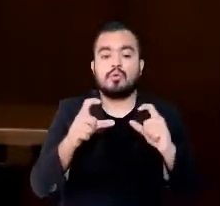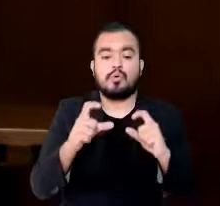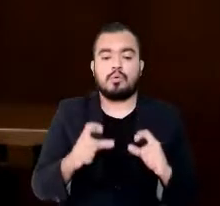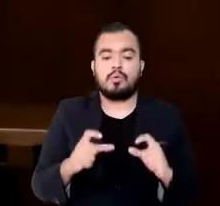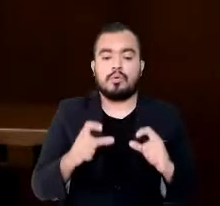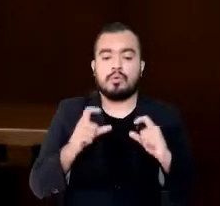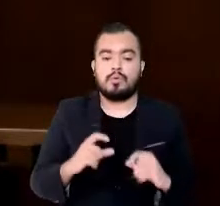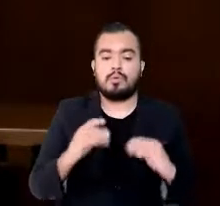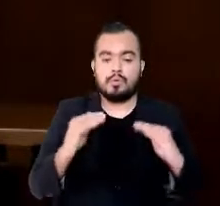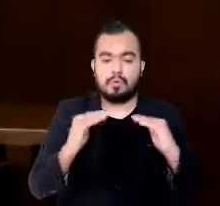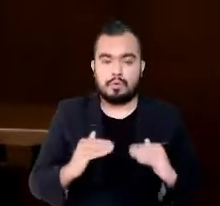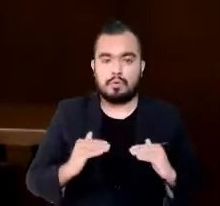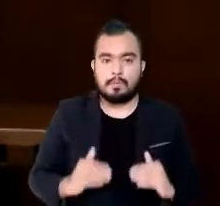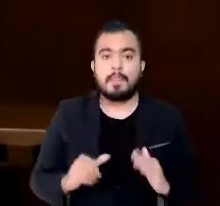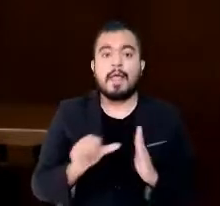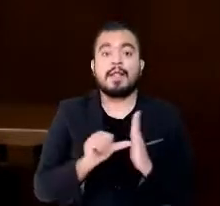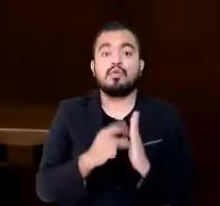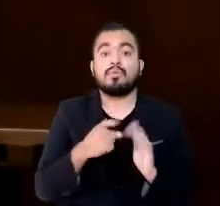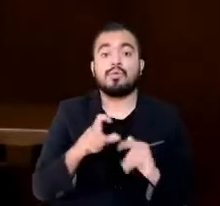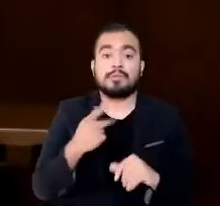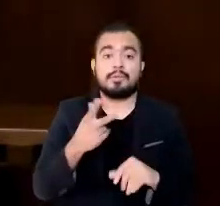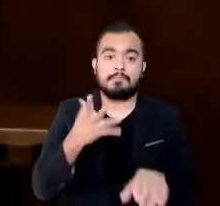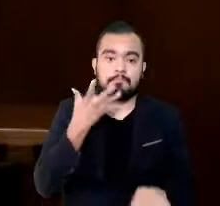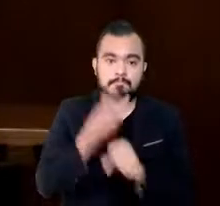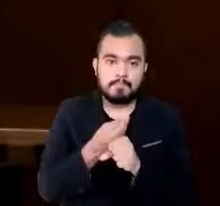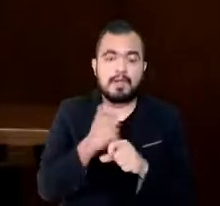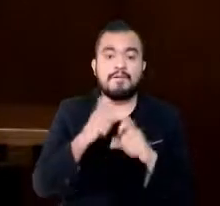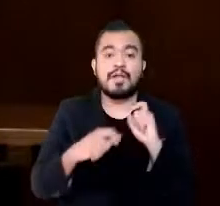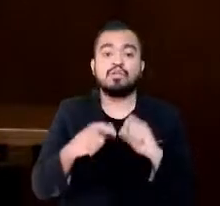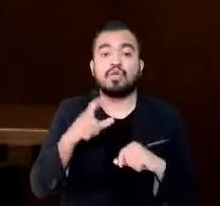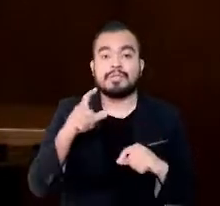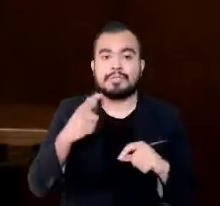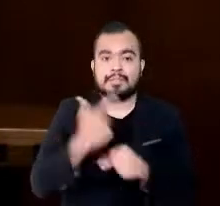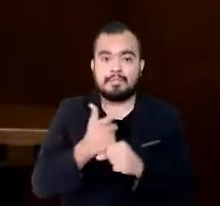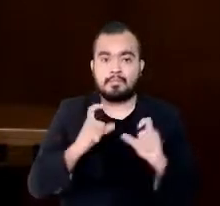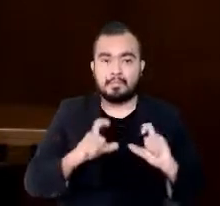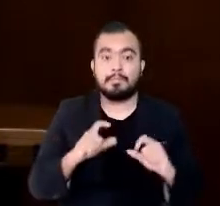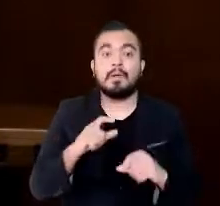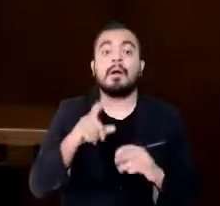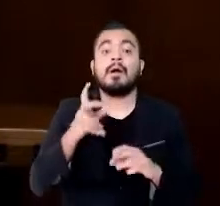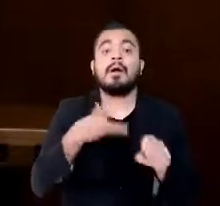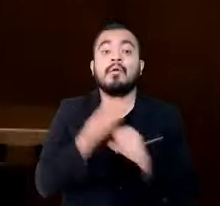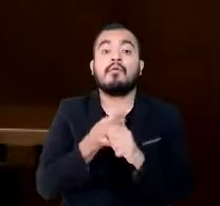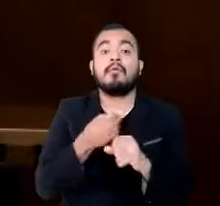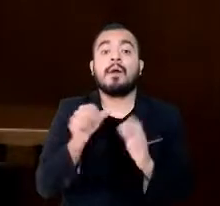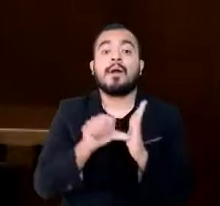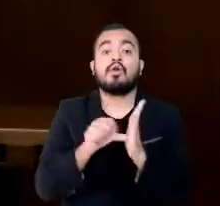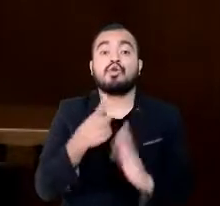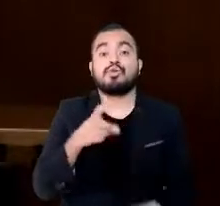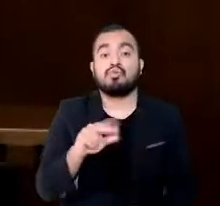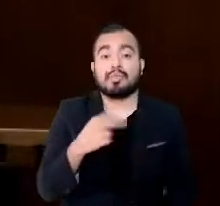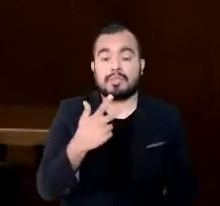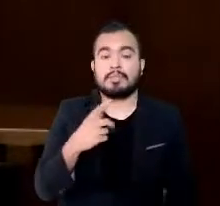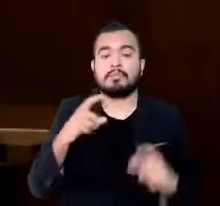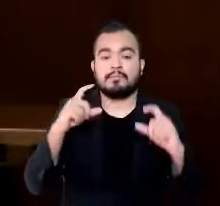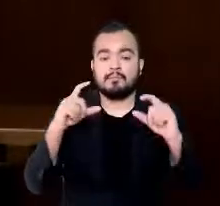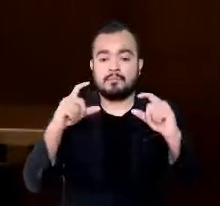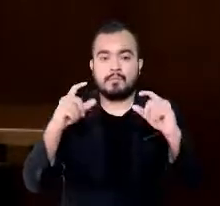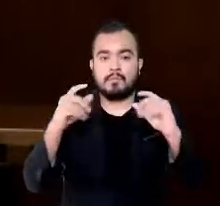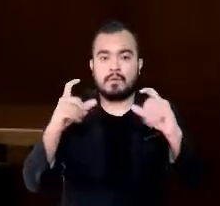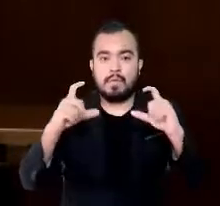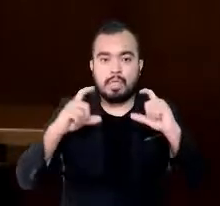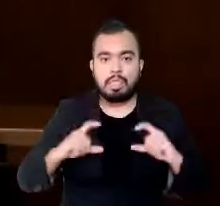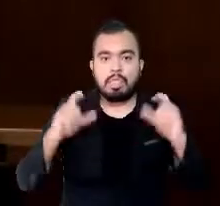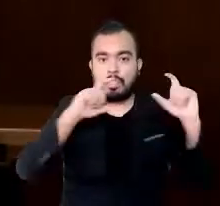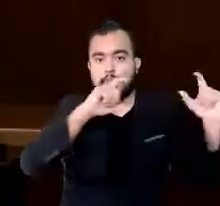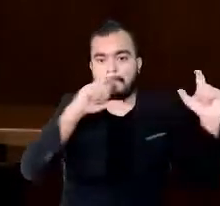el artículo 170 y se adiciona la fracción 7ª y se reforma el artículo 183, recorriéndose el subsecuente de la Ley